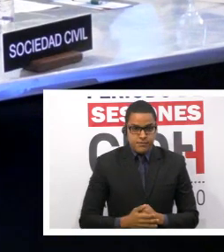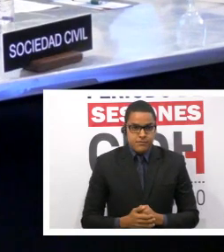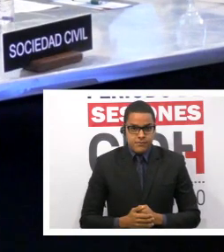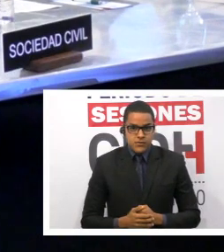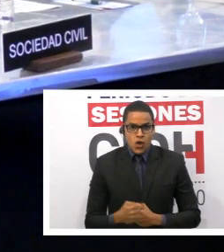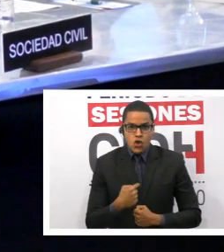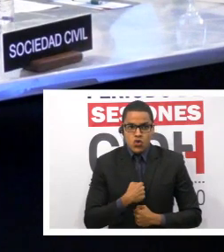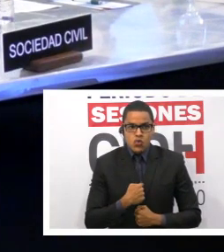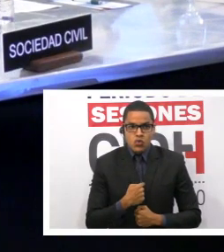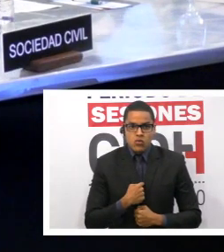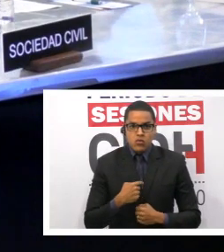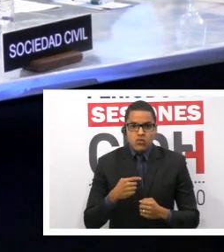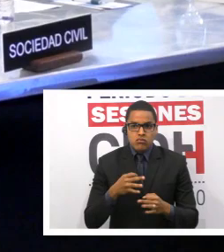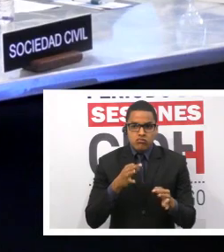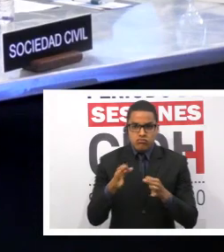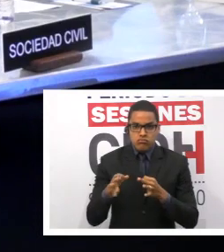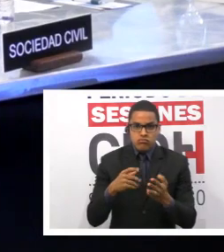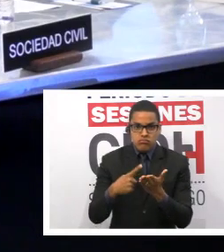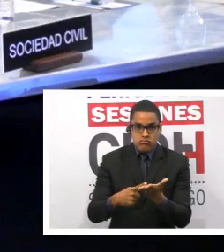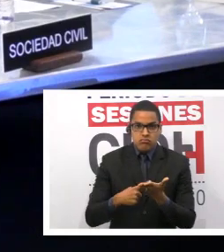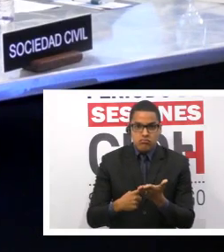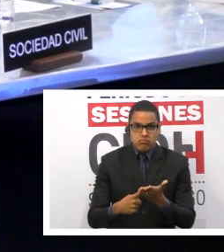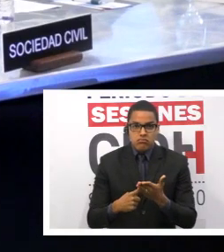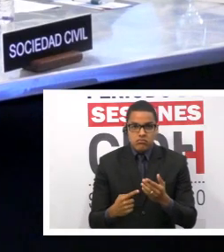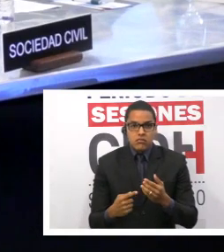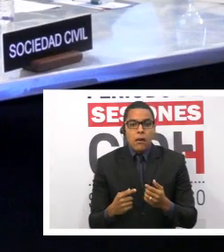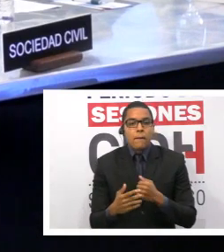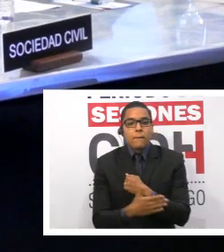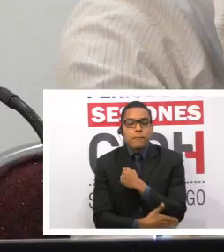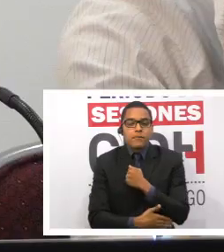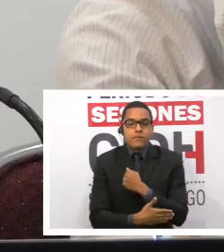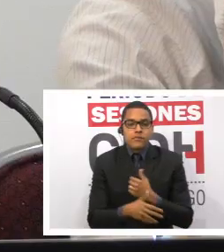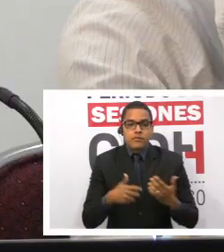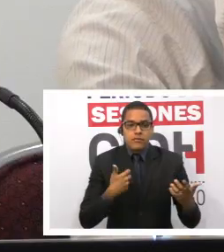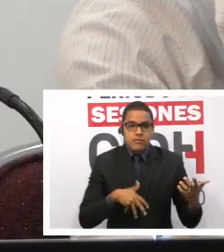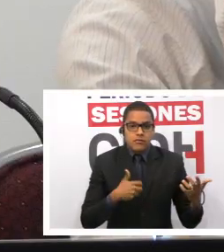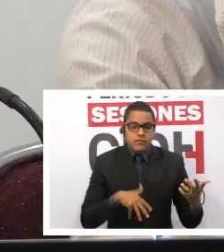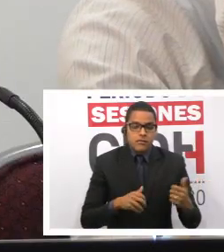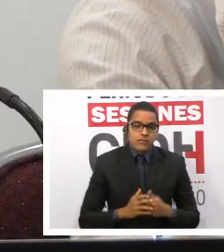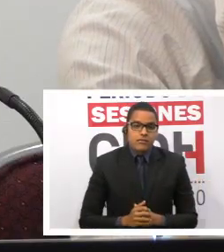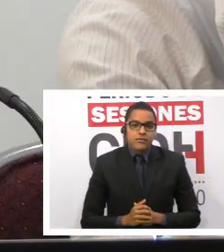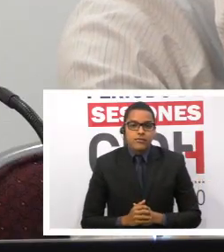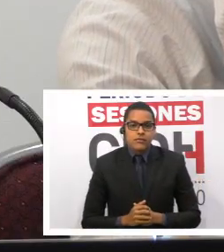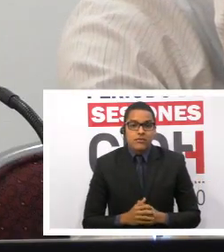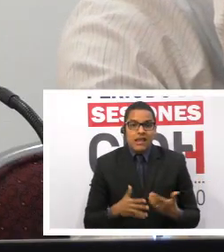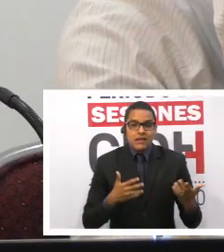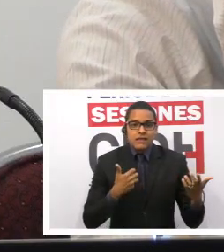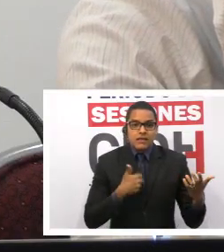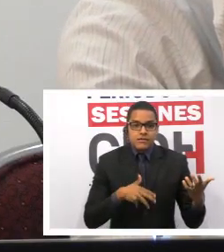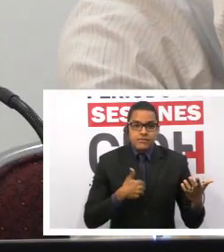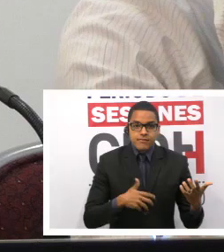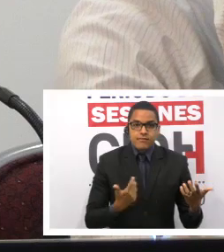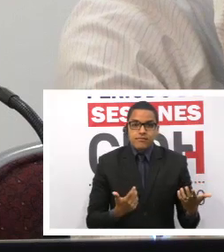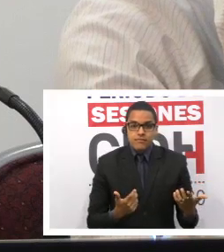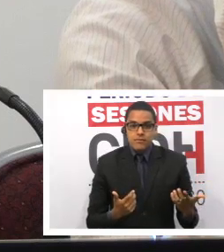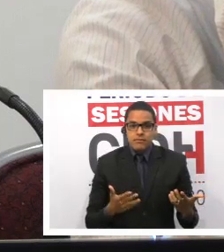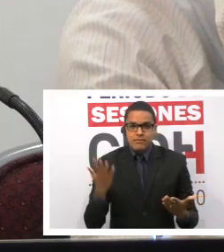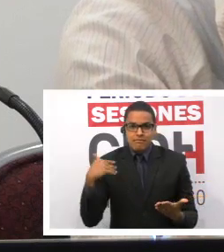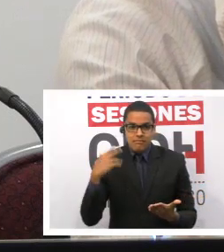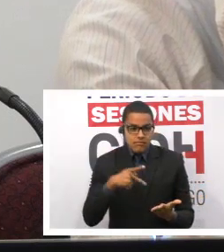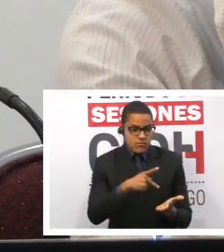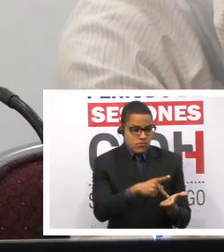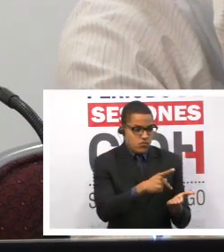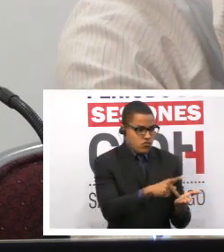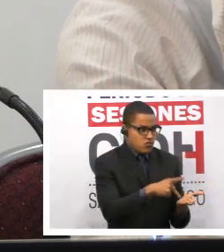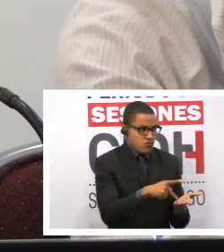que trabajamos con la asociación civil por la igualdad y la justicia el estado argentino recorta el presupuesto de programas sociales básicos mientras